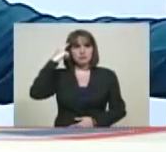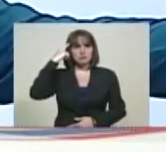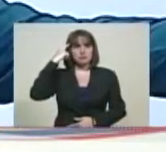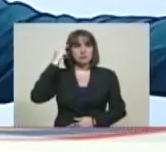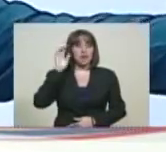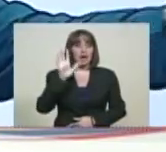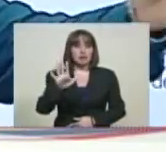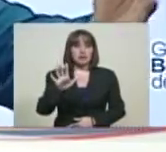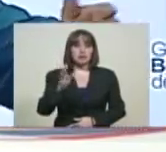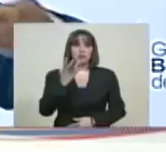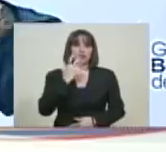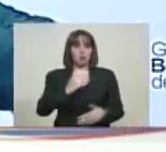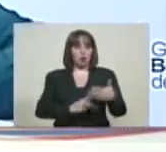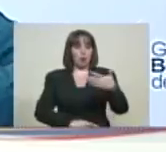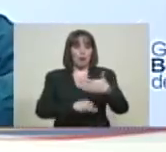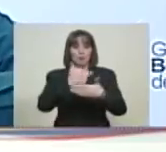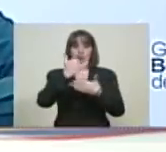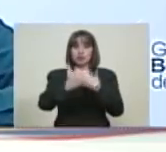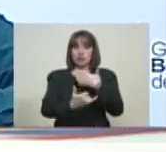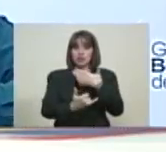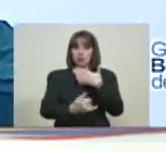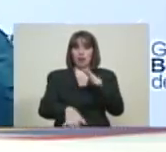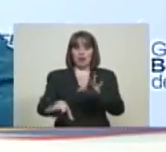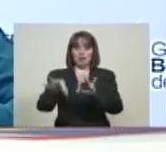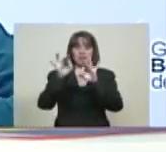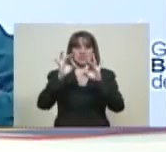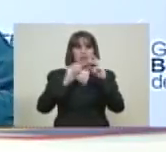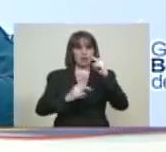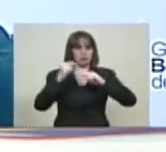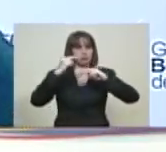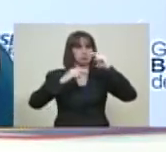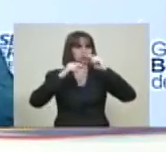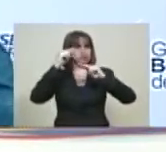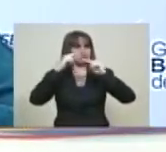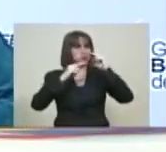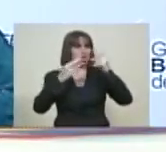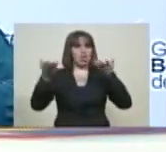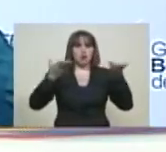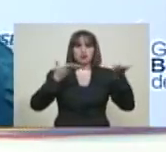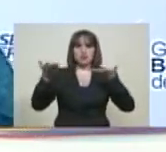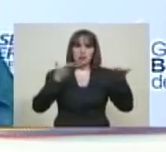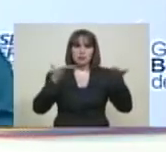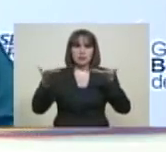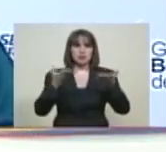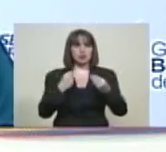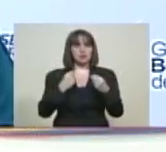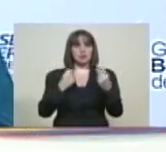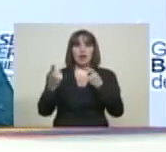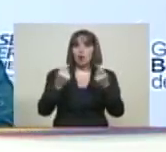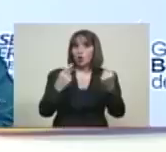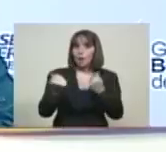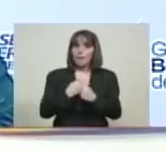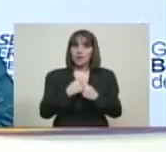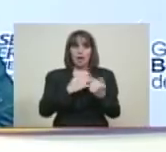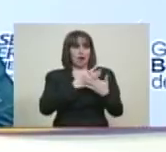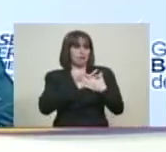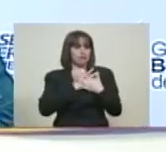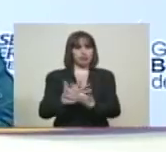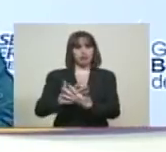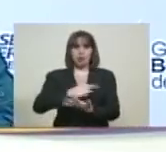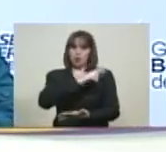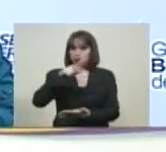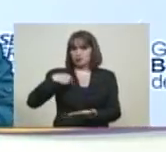tiene proyectos especiales para el desarrollo de infraestructura de los servicios de la economía cuenten con los apoyos